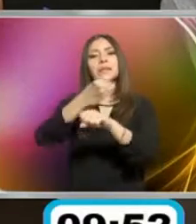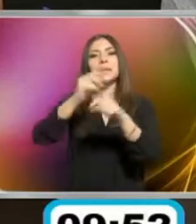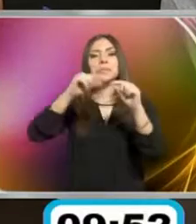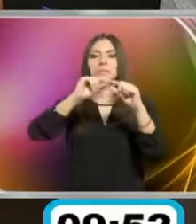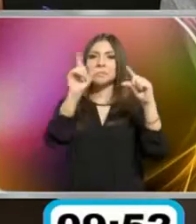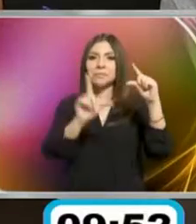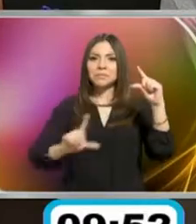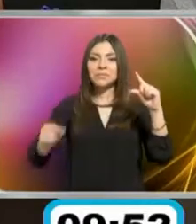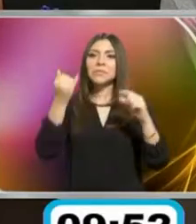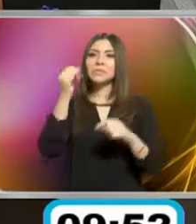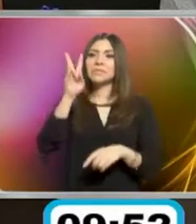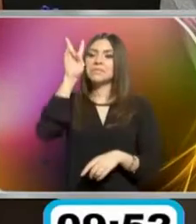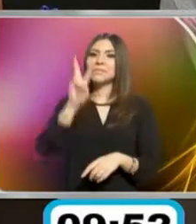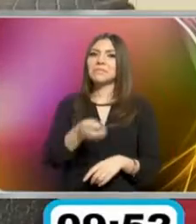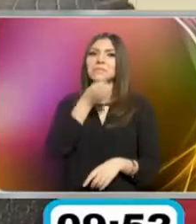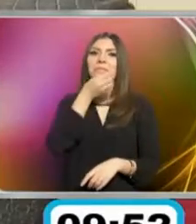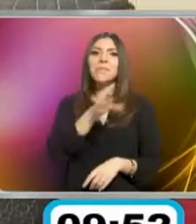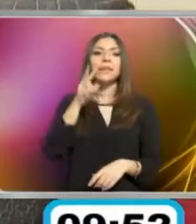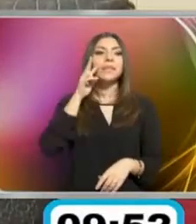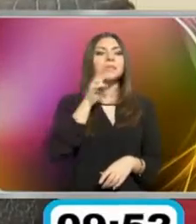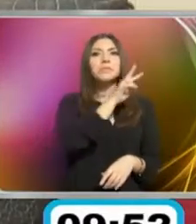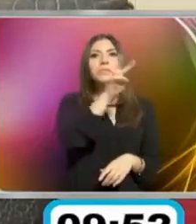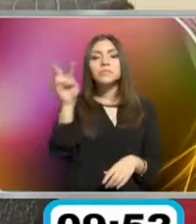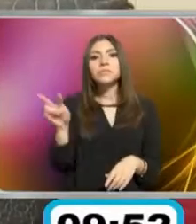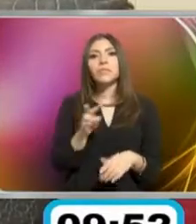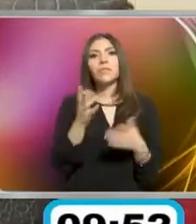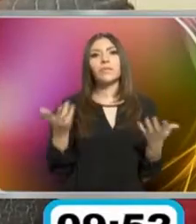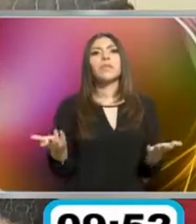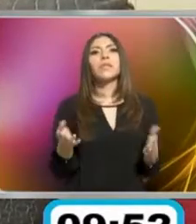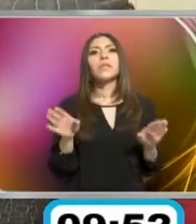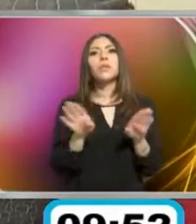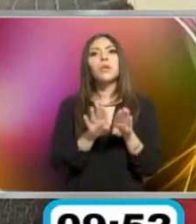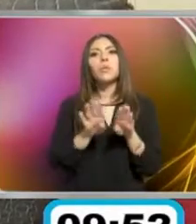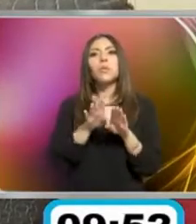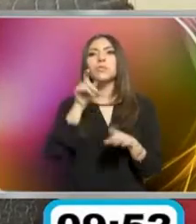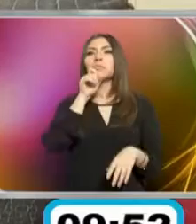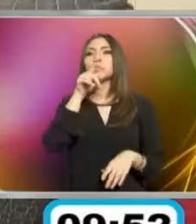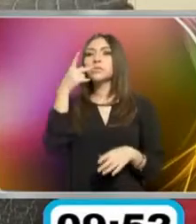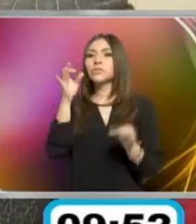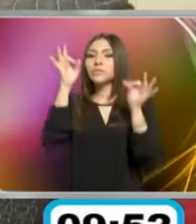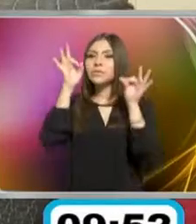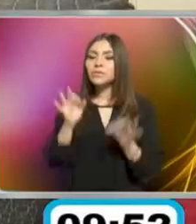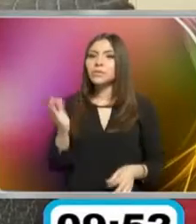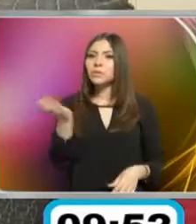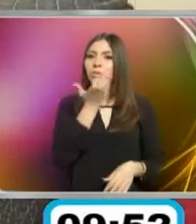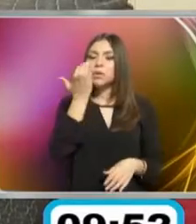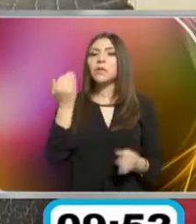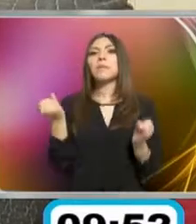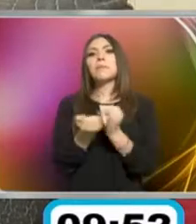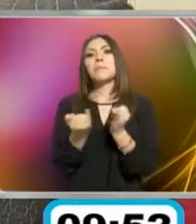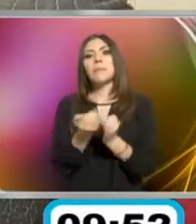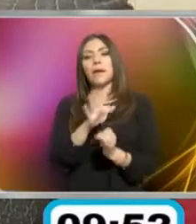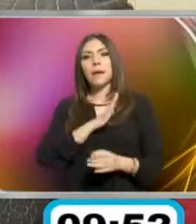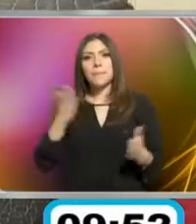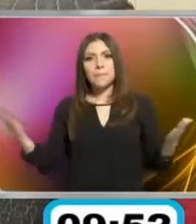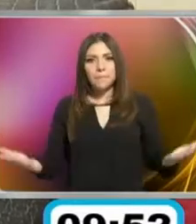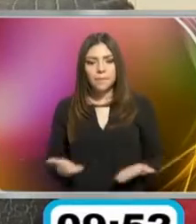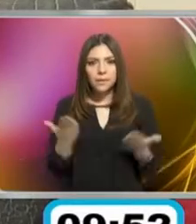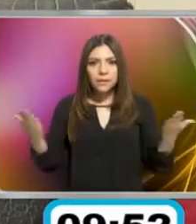Entonces es enriquecedor ver desde lo muy tradicional, bailes también.